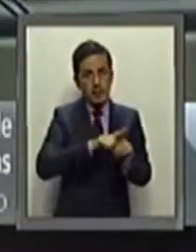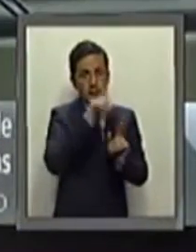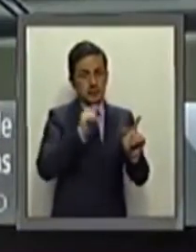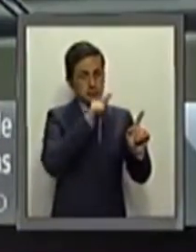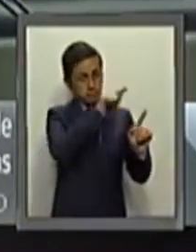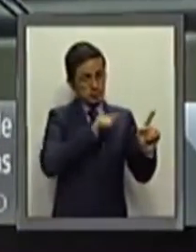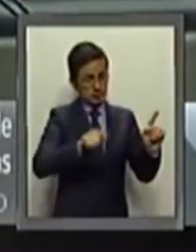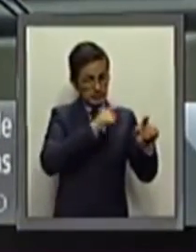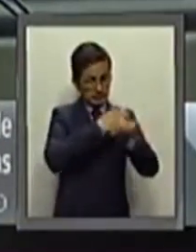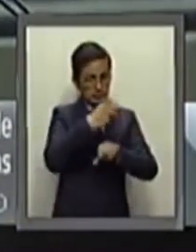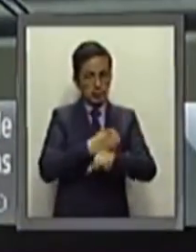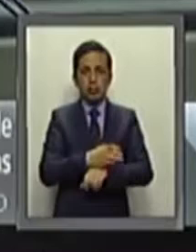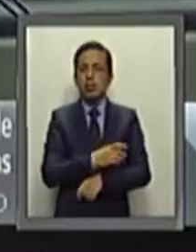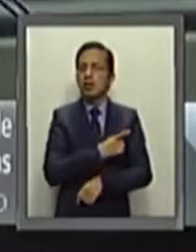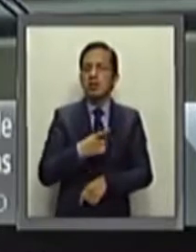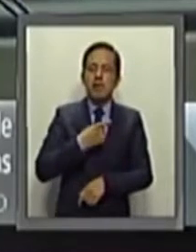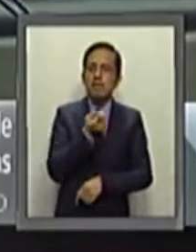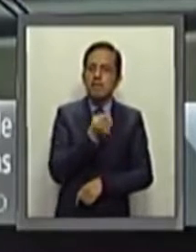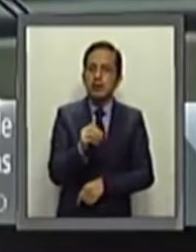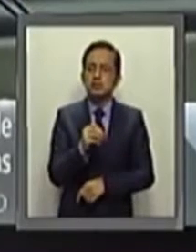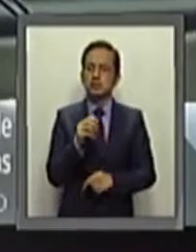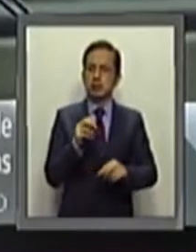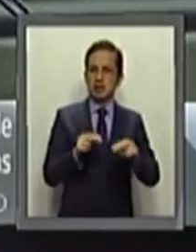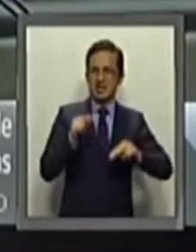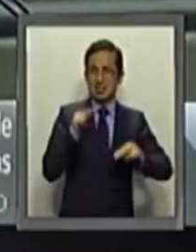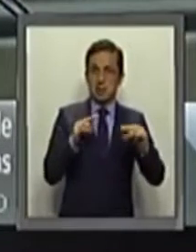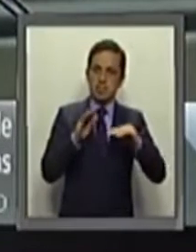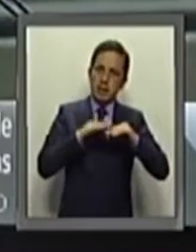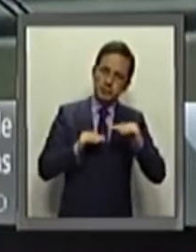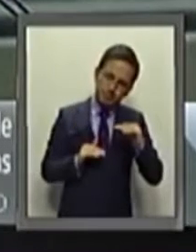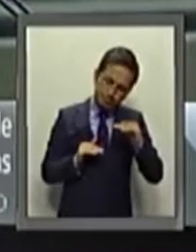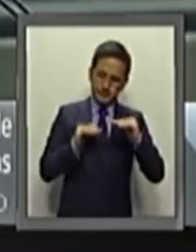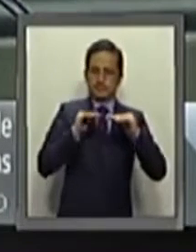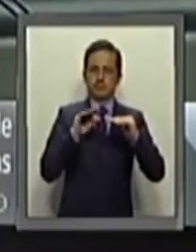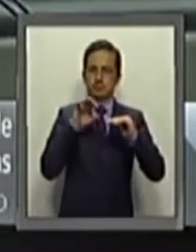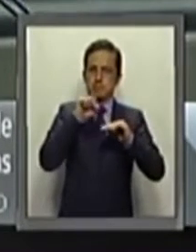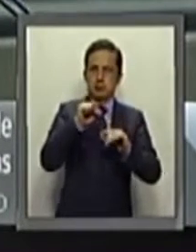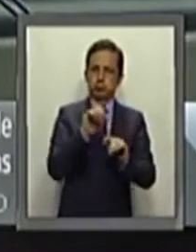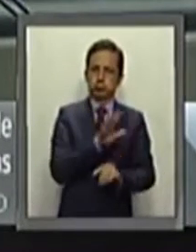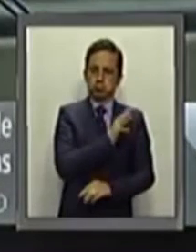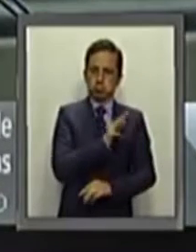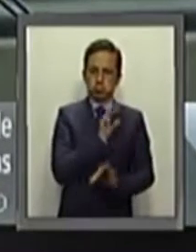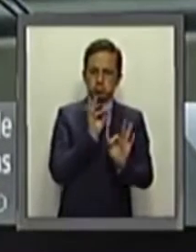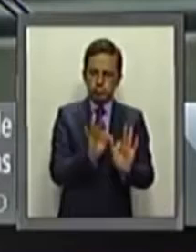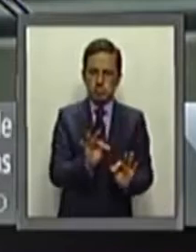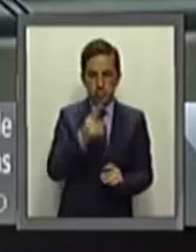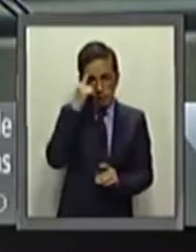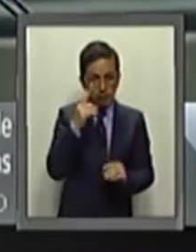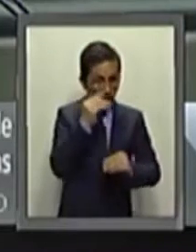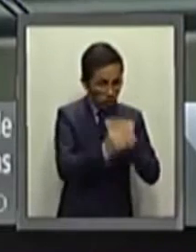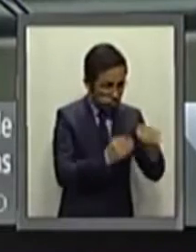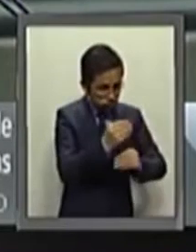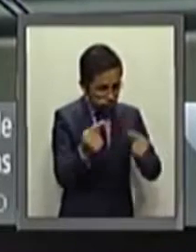a elevar sus estándares sobre mecanismos alternativos de solución de controversias, mejor conocidos como